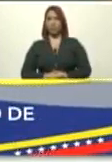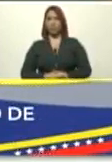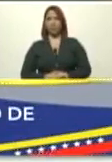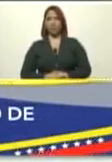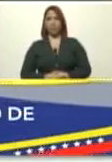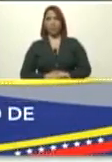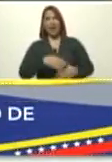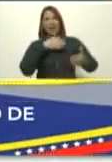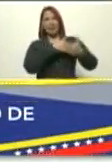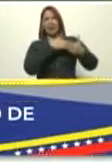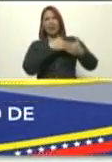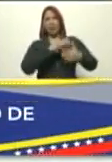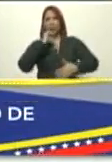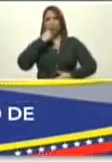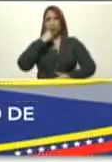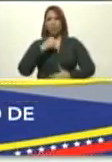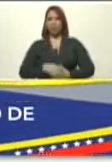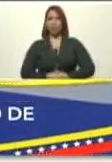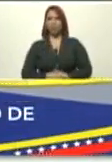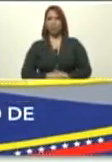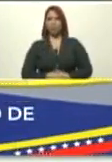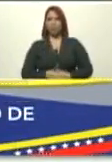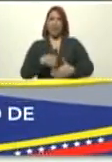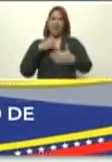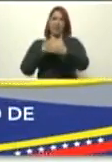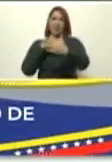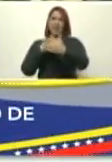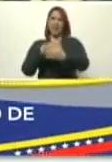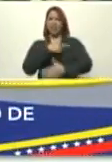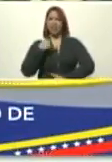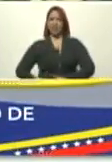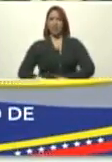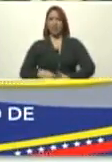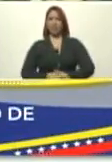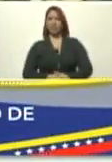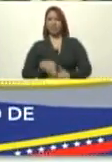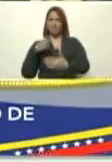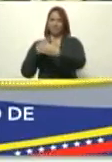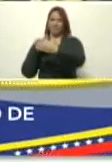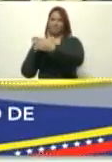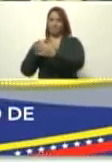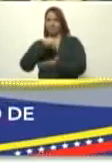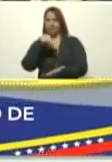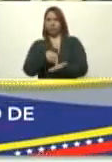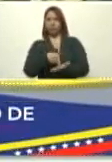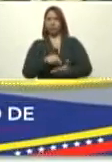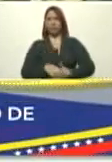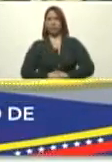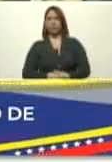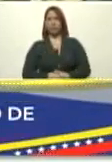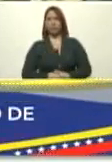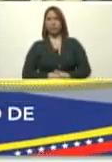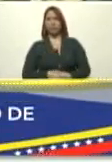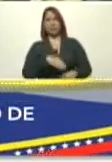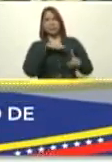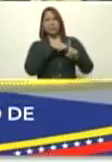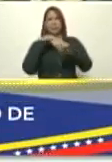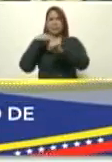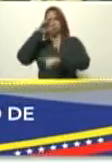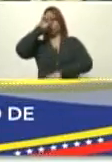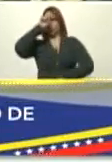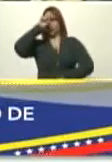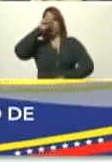atacan a Rusia, atacan a China, atacan a Irán, amenazan a Turquía,